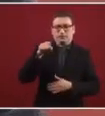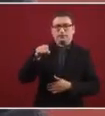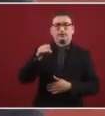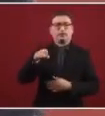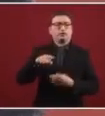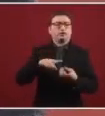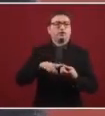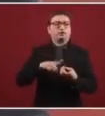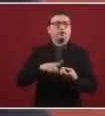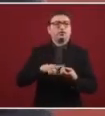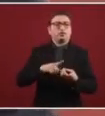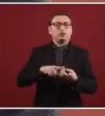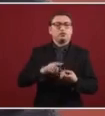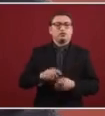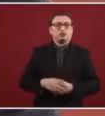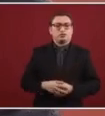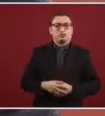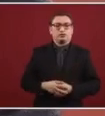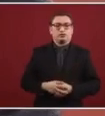en esta